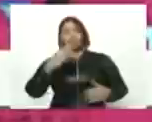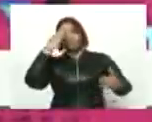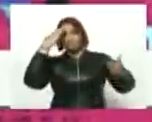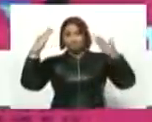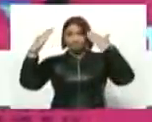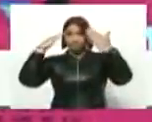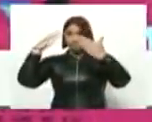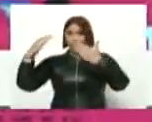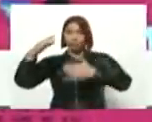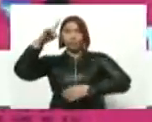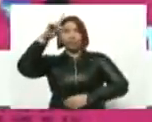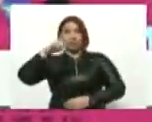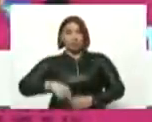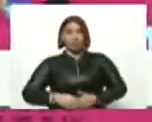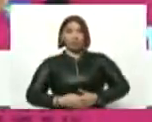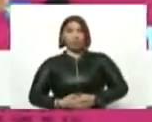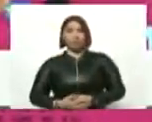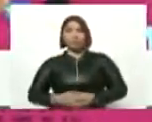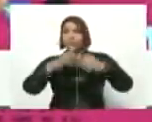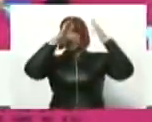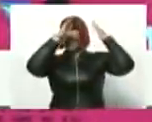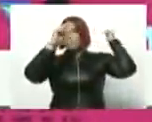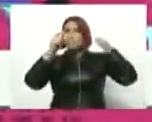Saludamos también al señor embajador